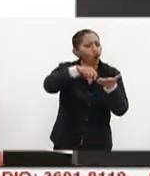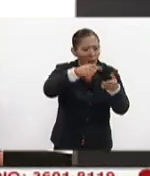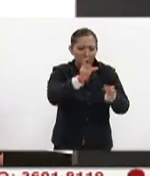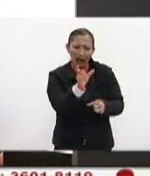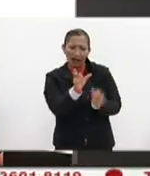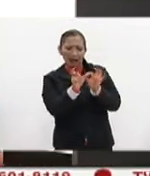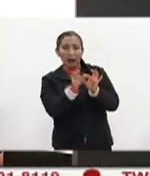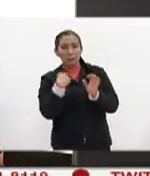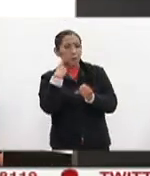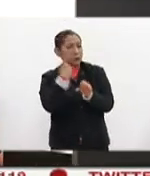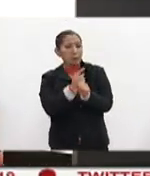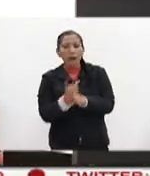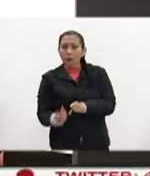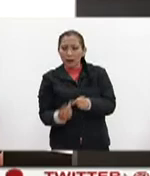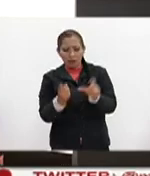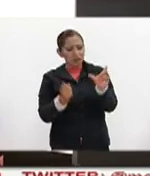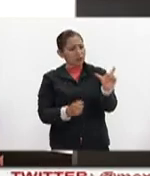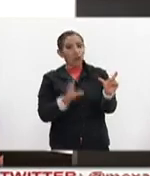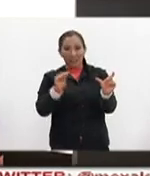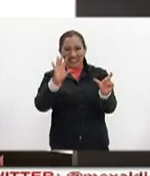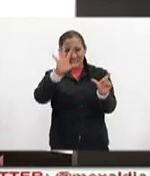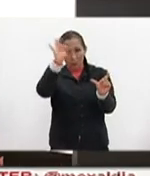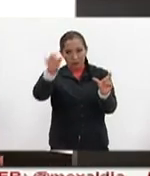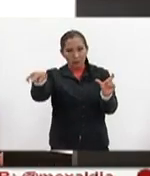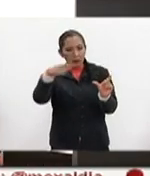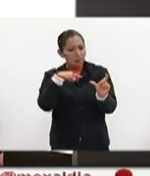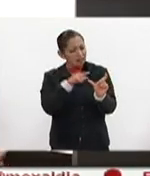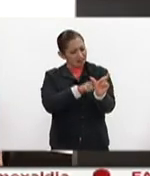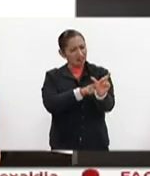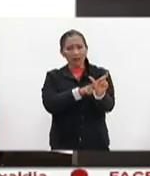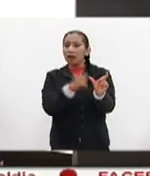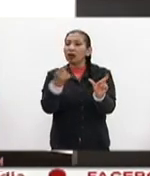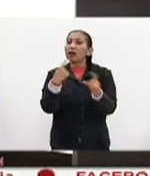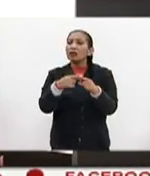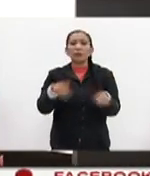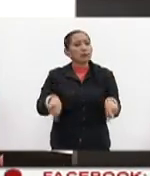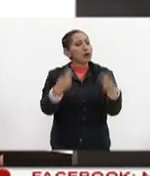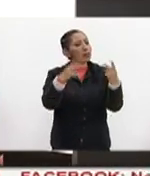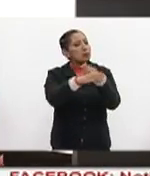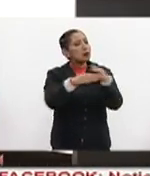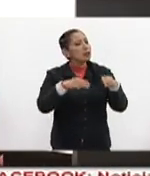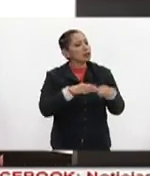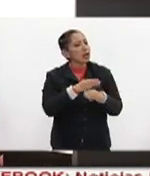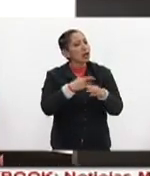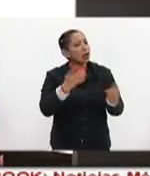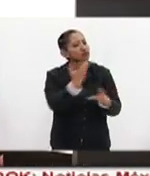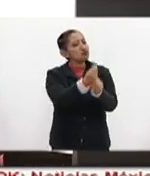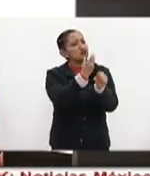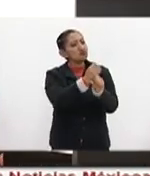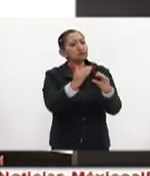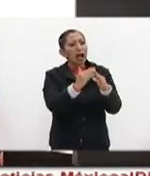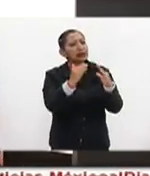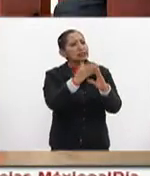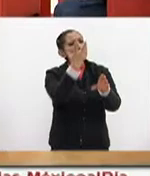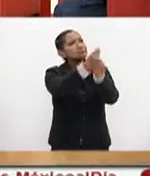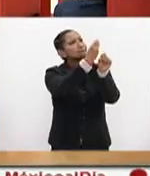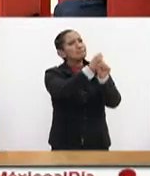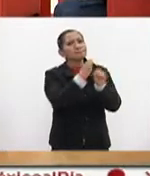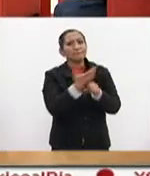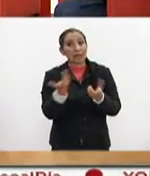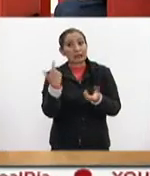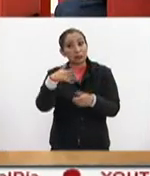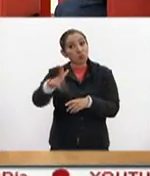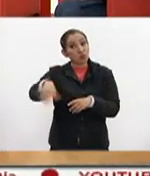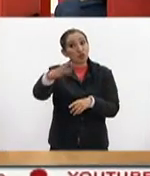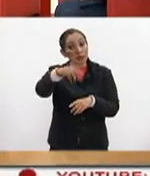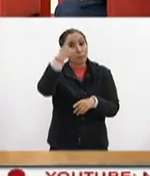La primera pregunta que hace el 95% de ellos es, ¿quién me vende material de construcción? Claro. De inmediato, es la búsqueda.